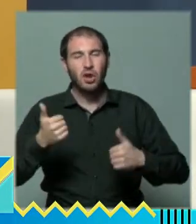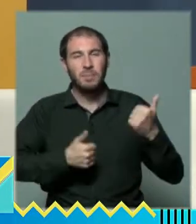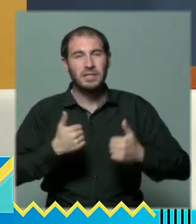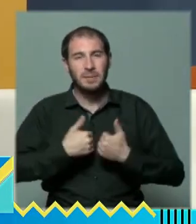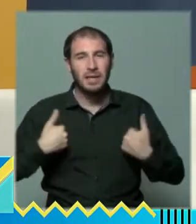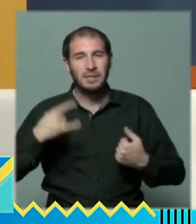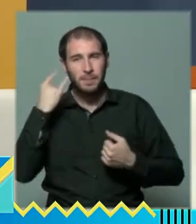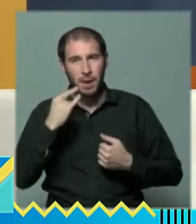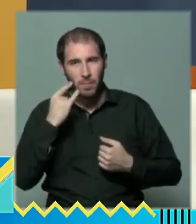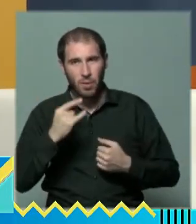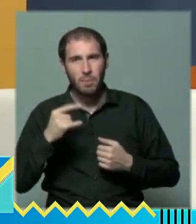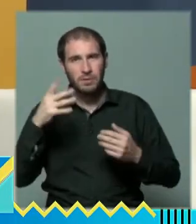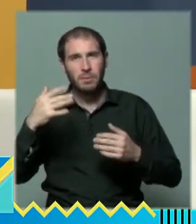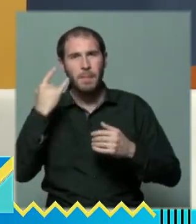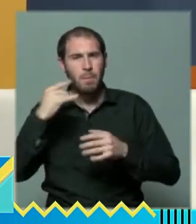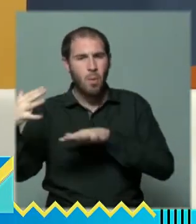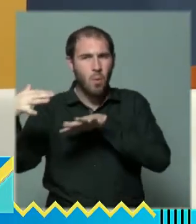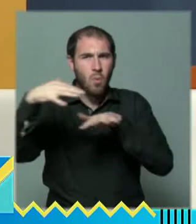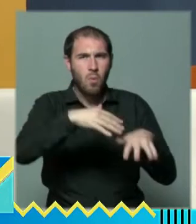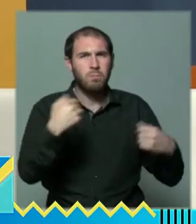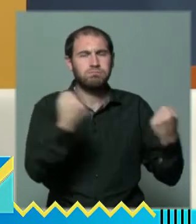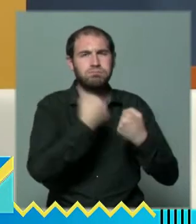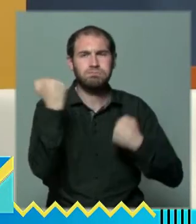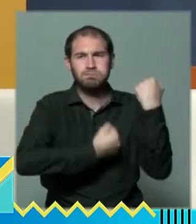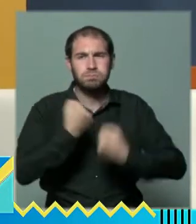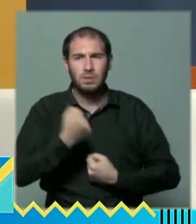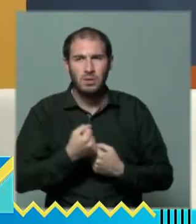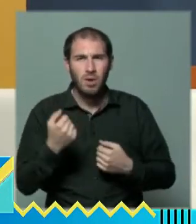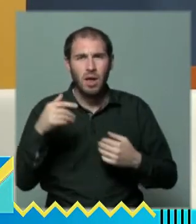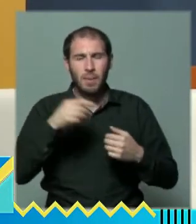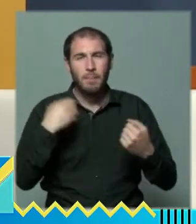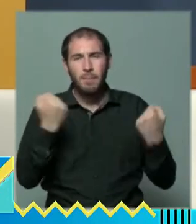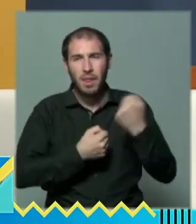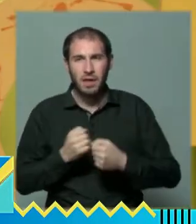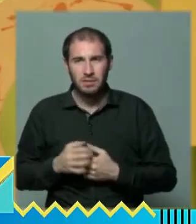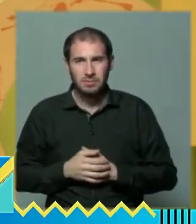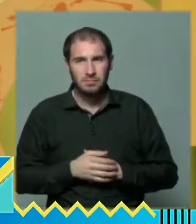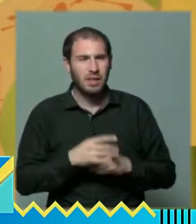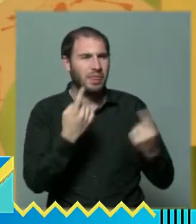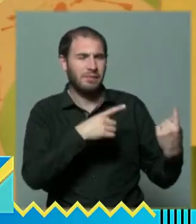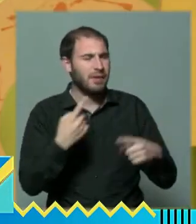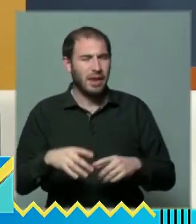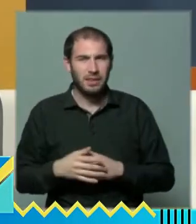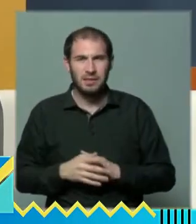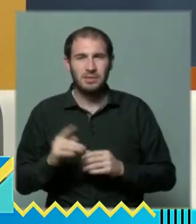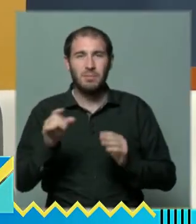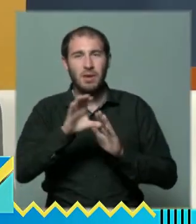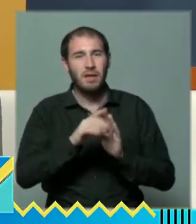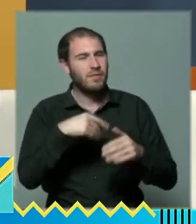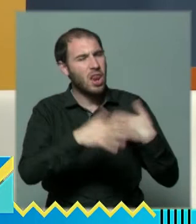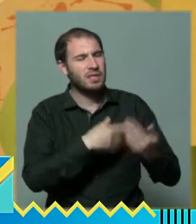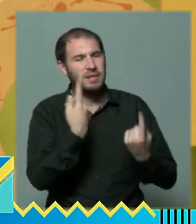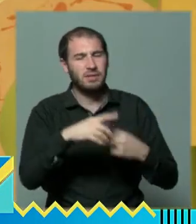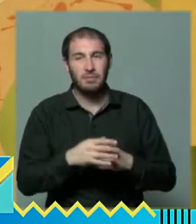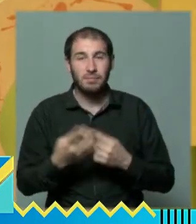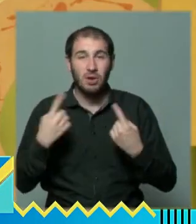gimnasia de Maipú, donde se vino la popular de Maipú a pelearse con la gimnasia y pasaron por la platea. Digamos, y que no Estamos vamos hablando de dos cosas pero eso, distintas. pero no Una vamos a cosa es la tipificar. violencia y otra cosa